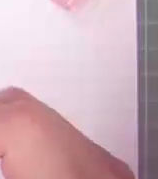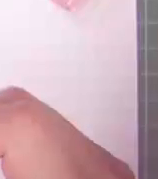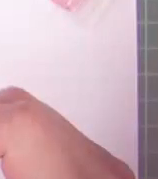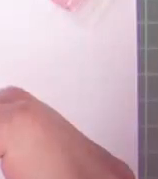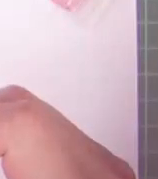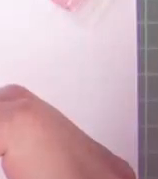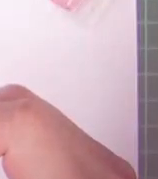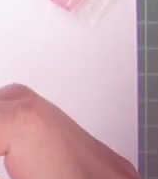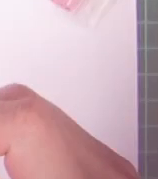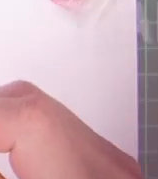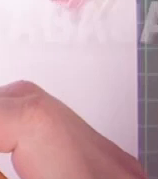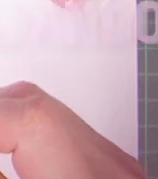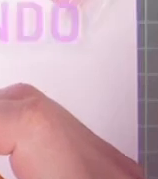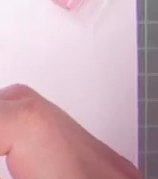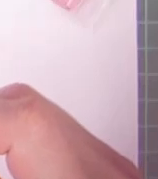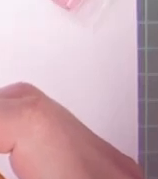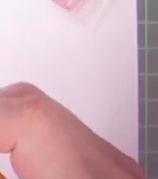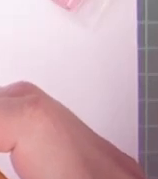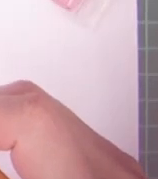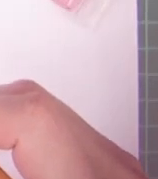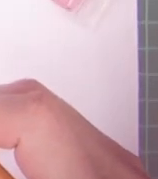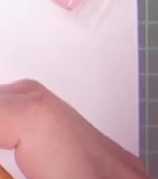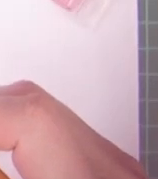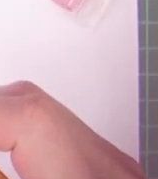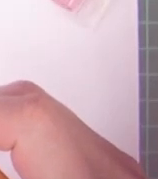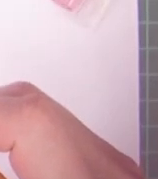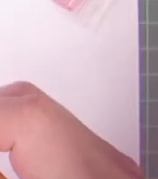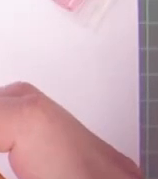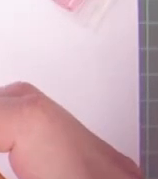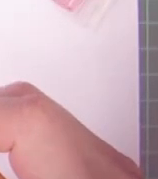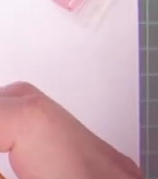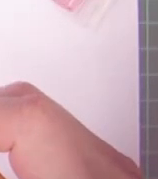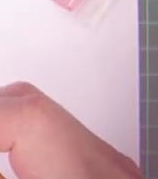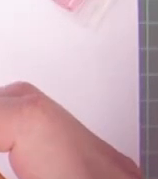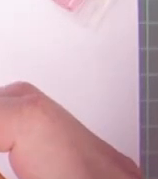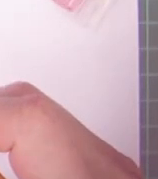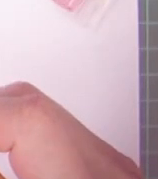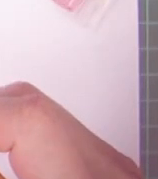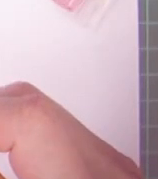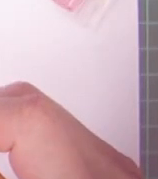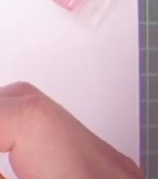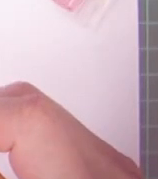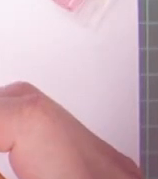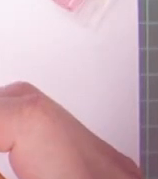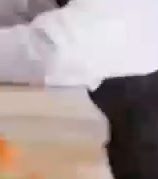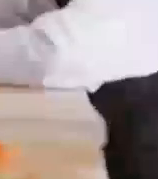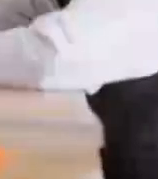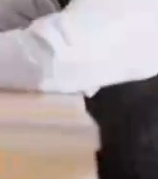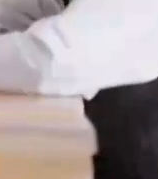todos. Sigamos trabajando. IEM, Instituto Electoral del Estado de México.